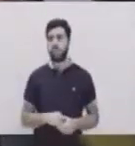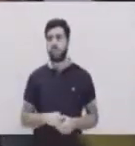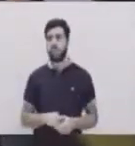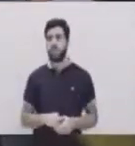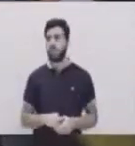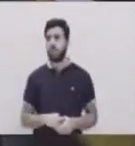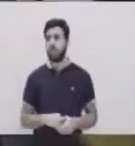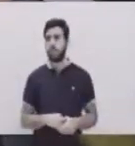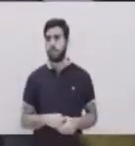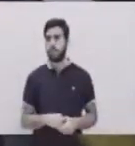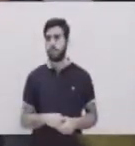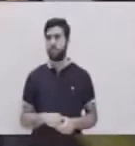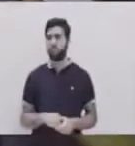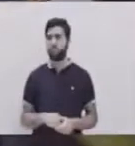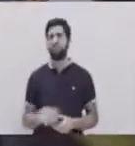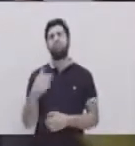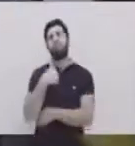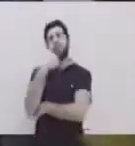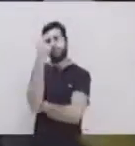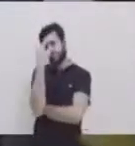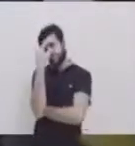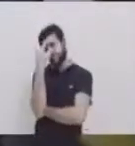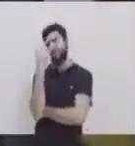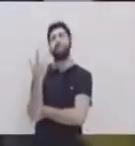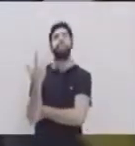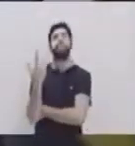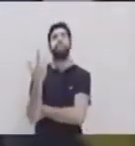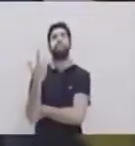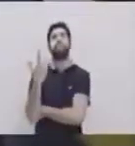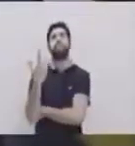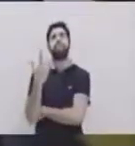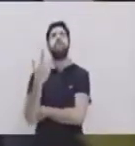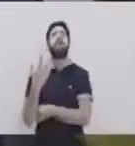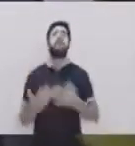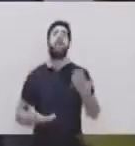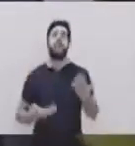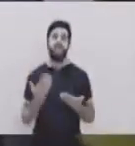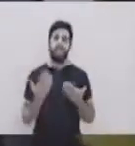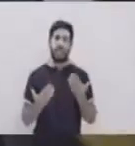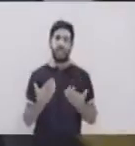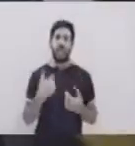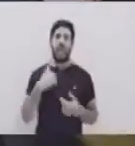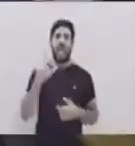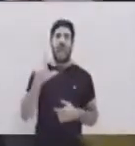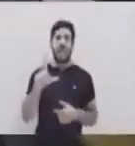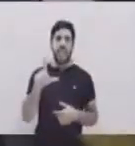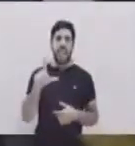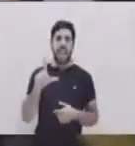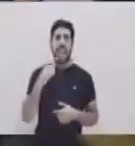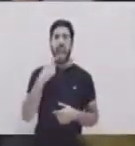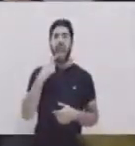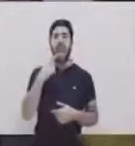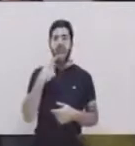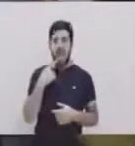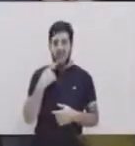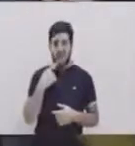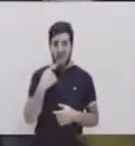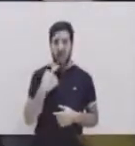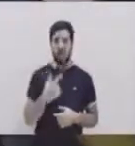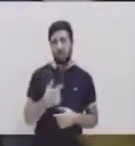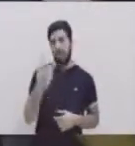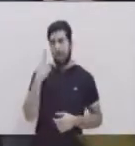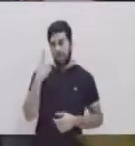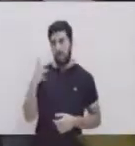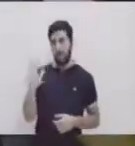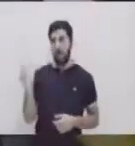de... ¿Qué se te ocurre a ti? Se me podría hacer tal vez como de un... pronunciando la L, por ejemplo. La L, a ver cómo sería un